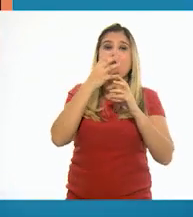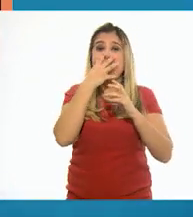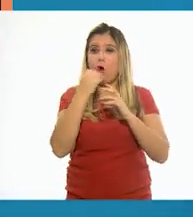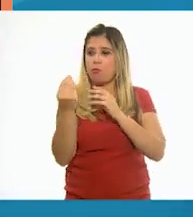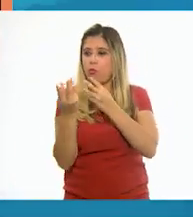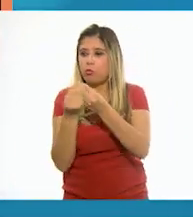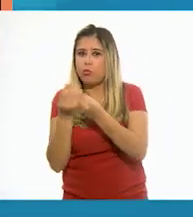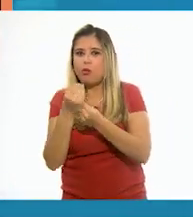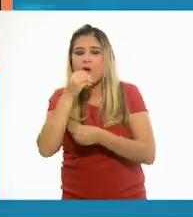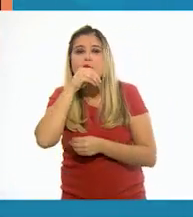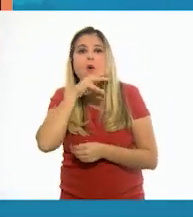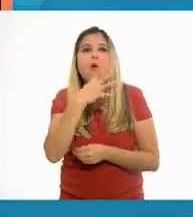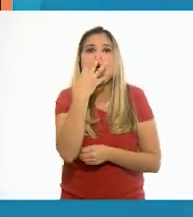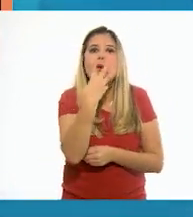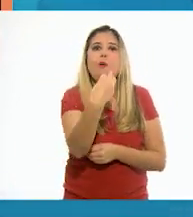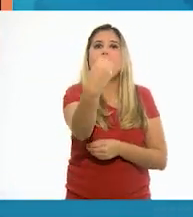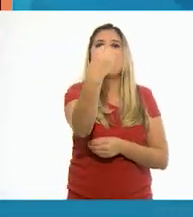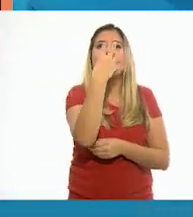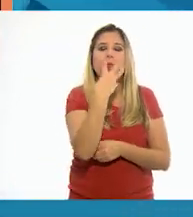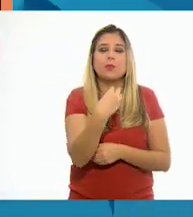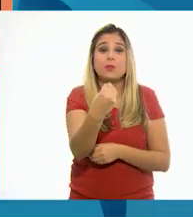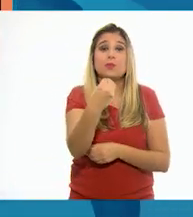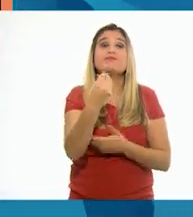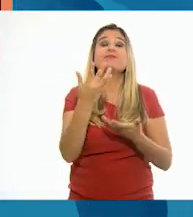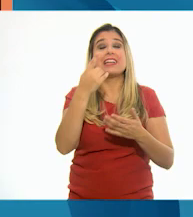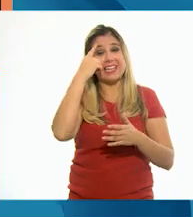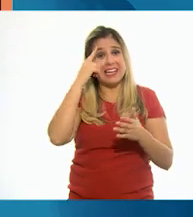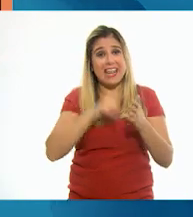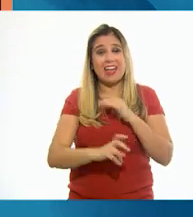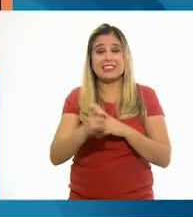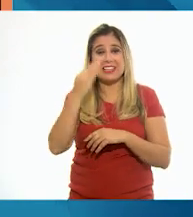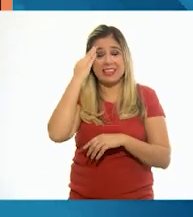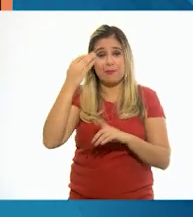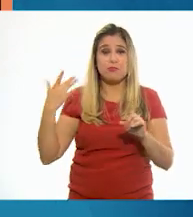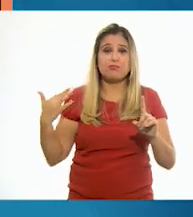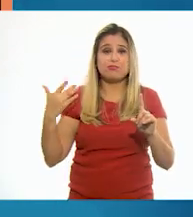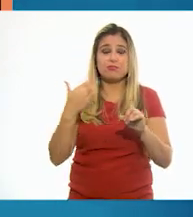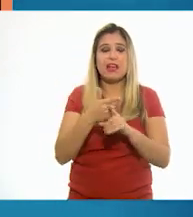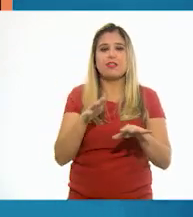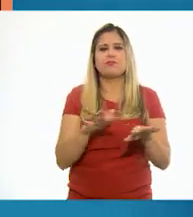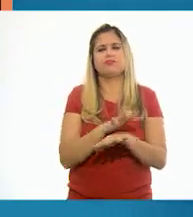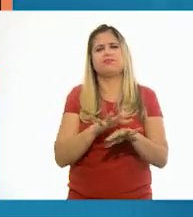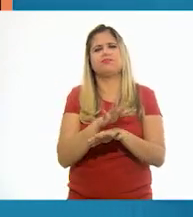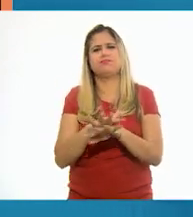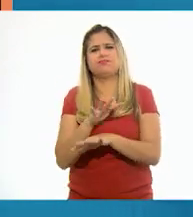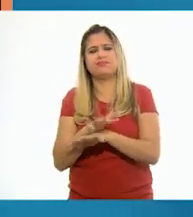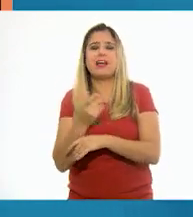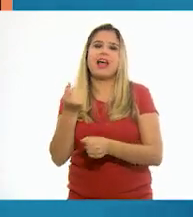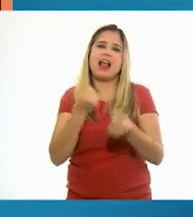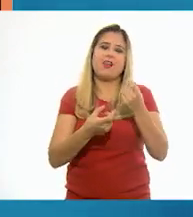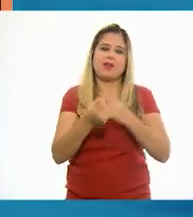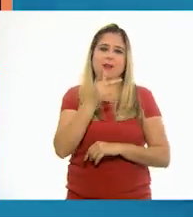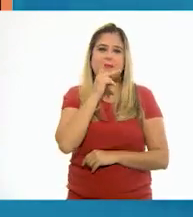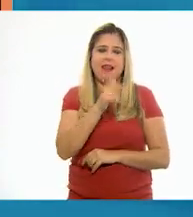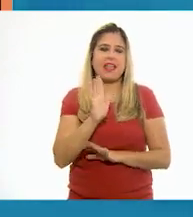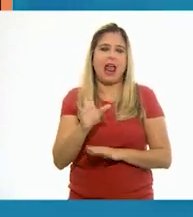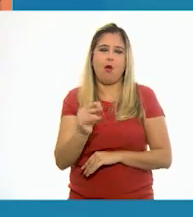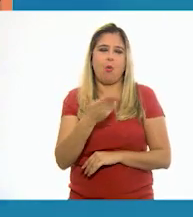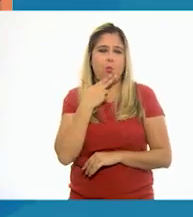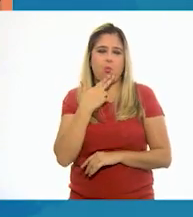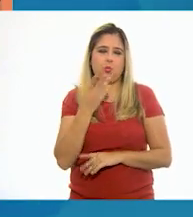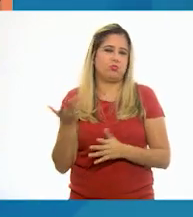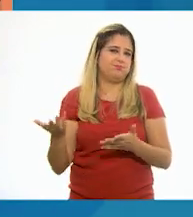se enseña. Creo que con el paso del tiempo el lenguaje se ha modificado y algunas palabras ya no se